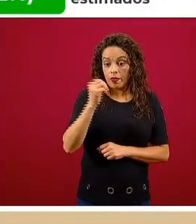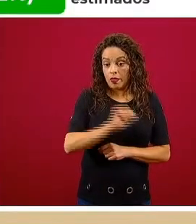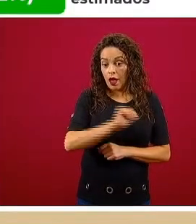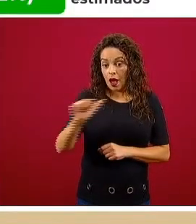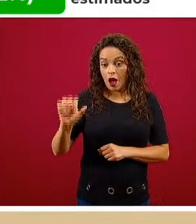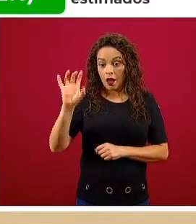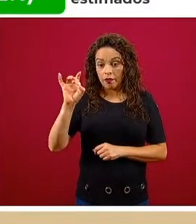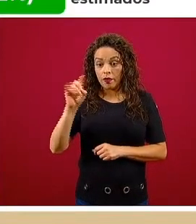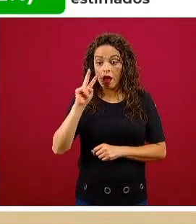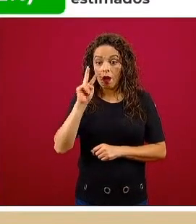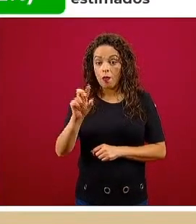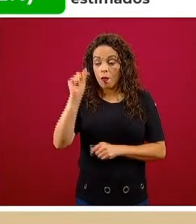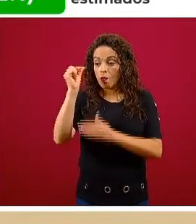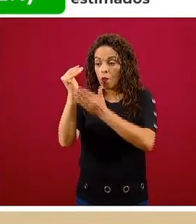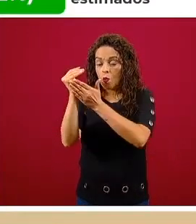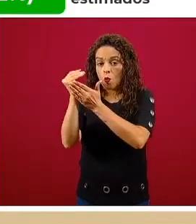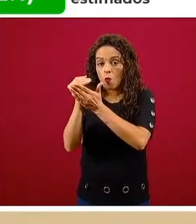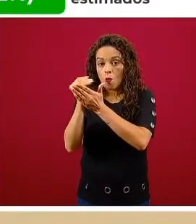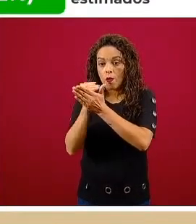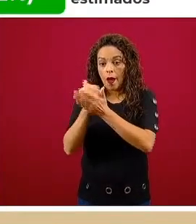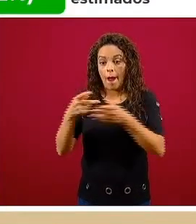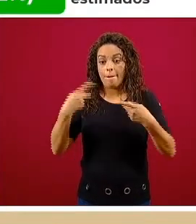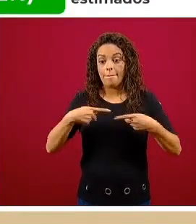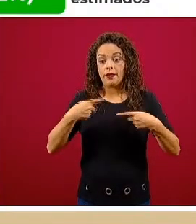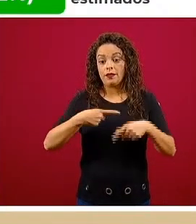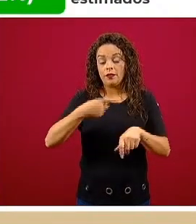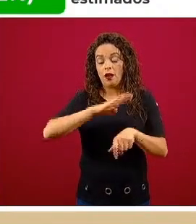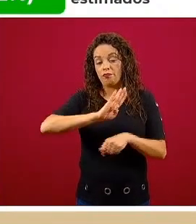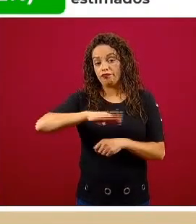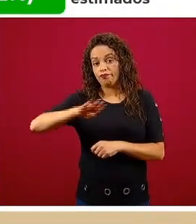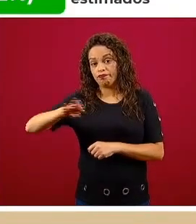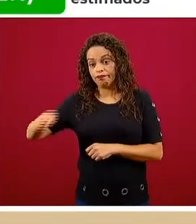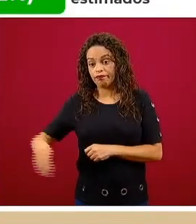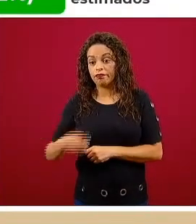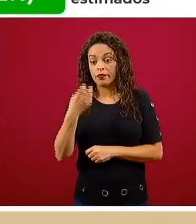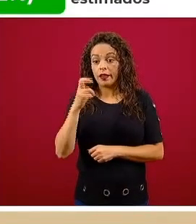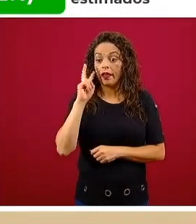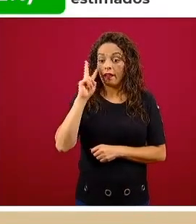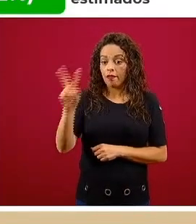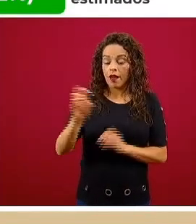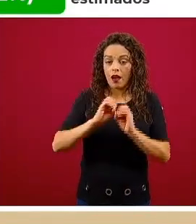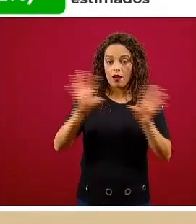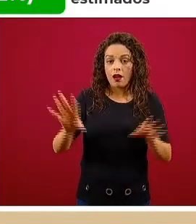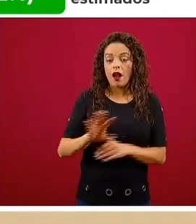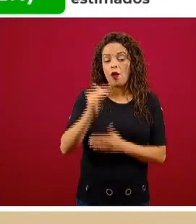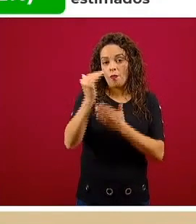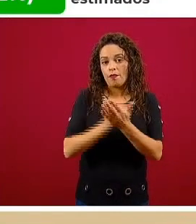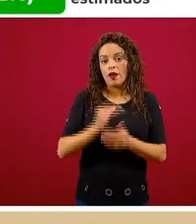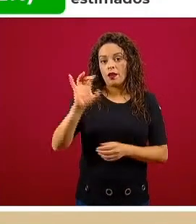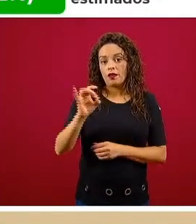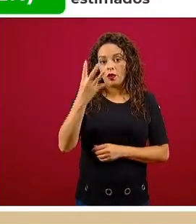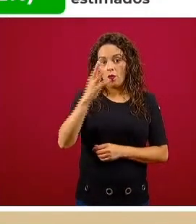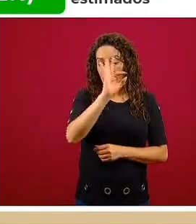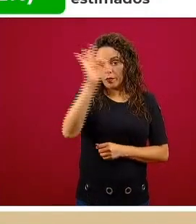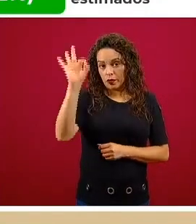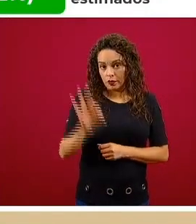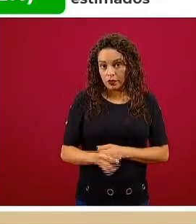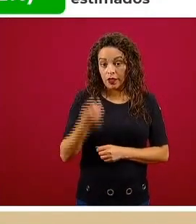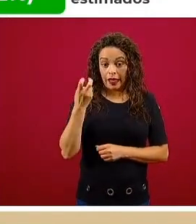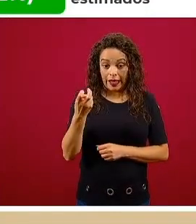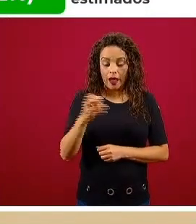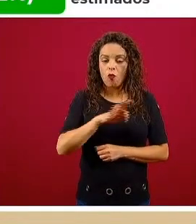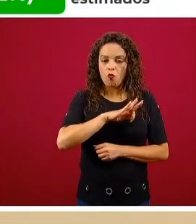en la presencia de defunciones, que es del menos 34%. Sin embargo, recordemos que esto todavía puede tener más bien